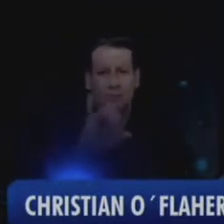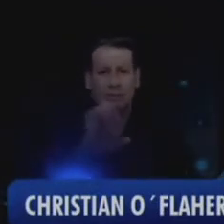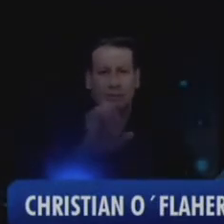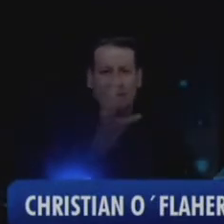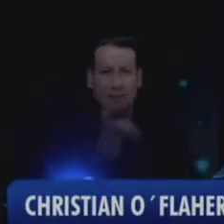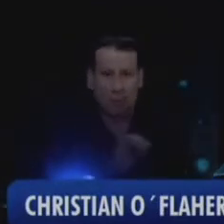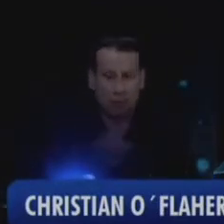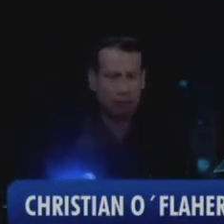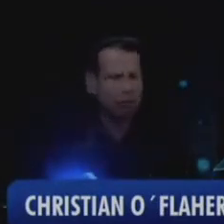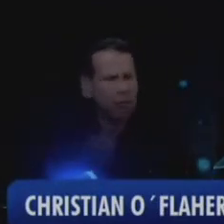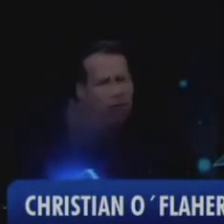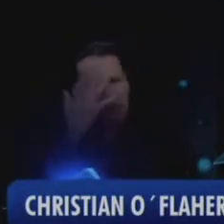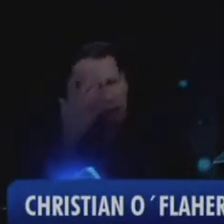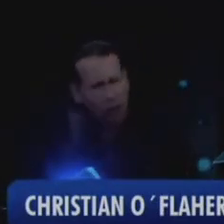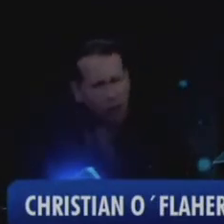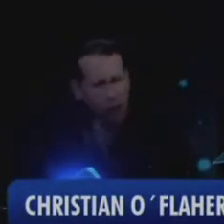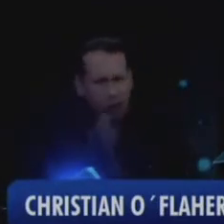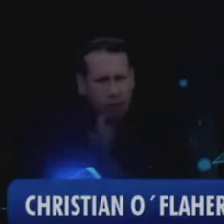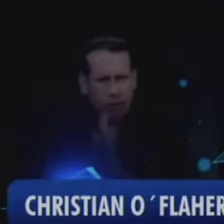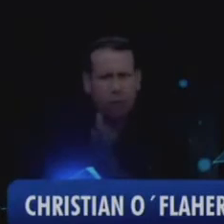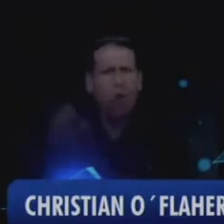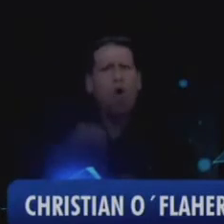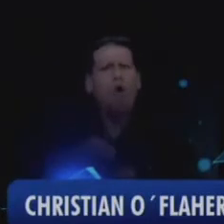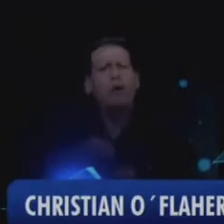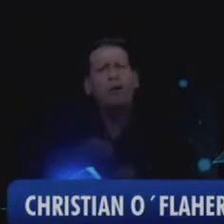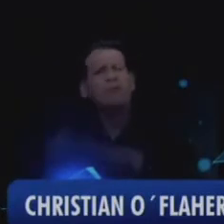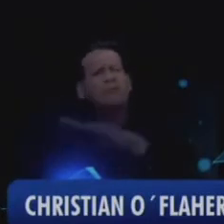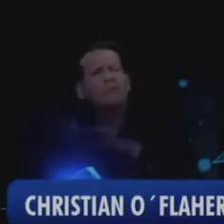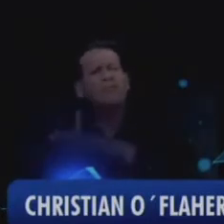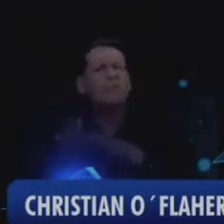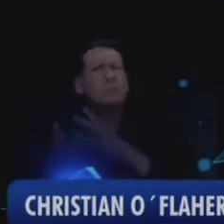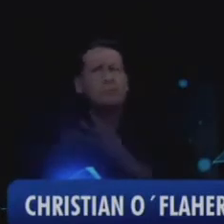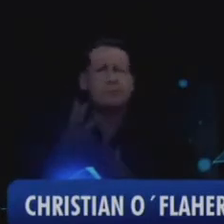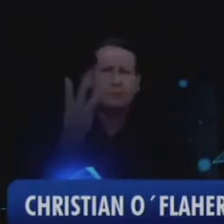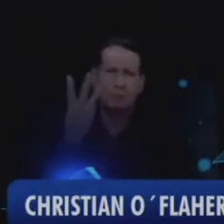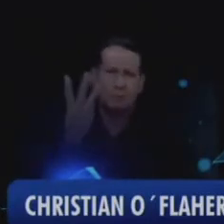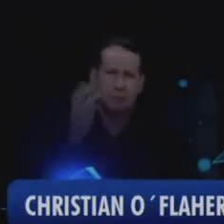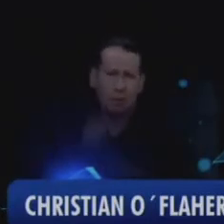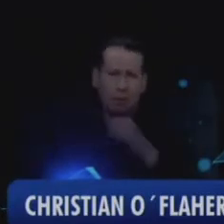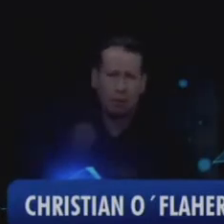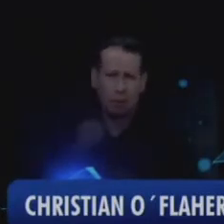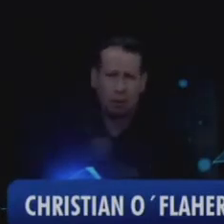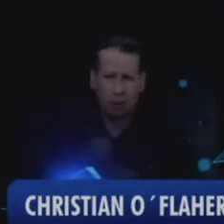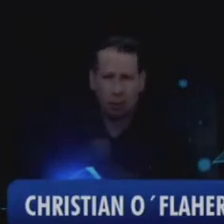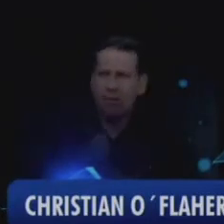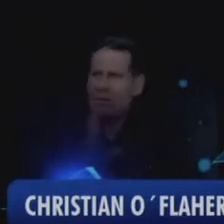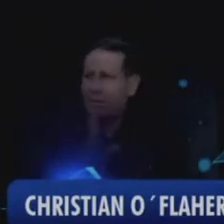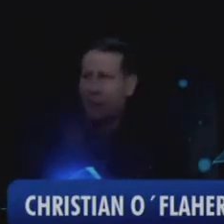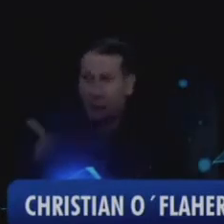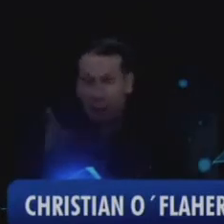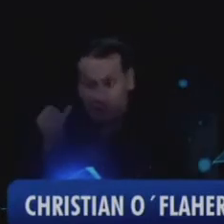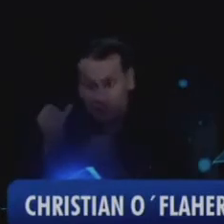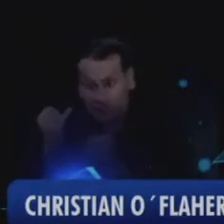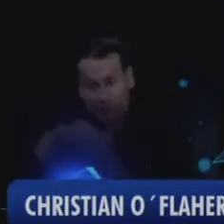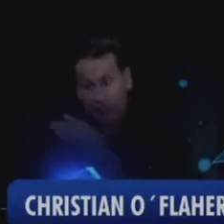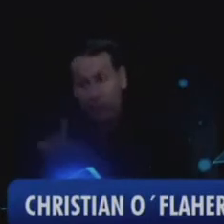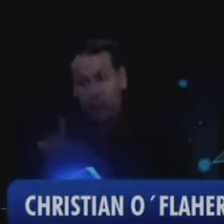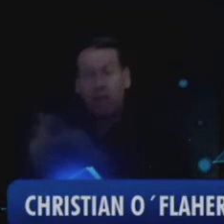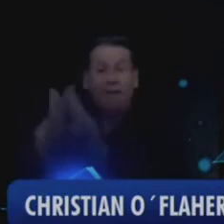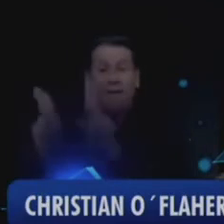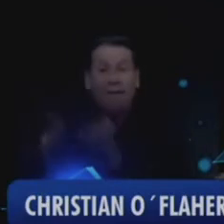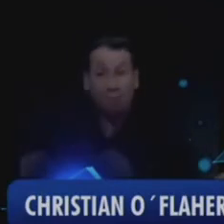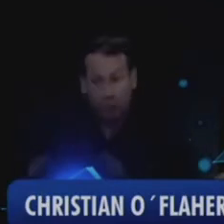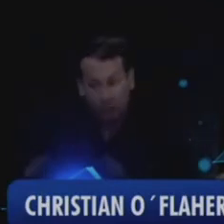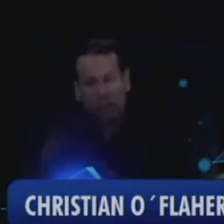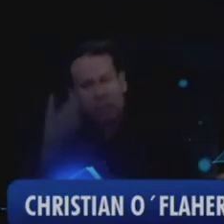de acceso. La organización fue creada hace casi 30 años. Fue creada por los pioneros de Internet para el desarrollo de Internet y que Internet siga